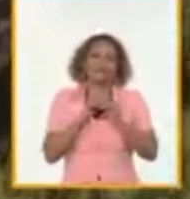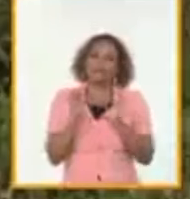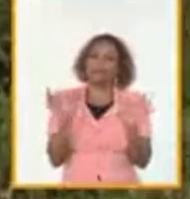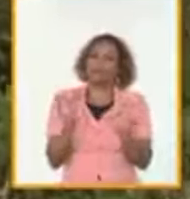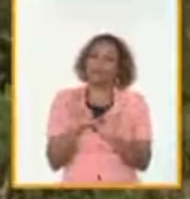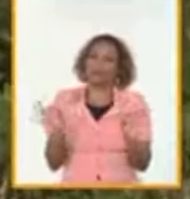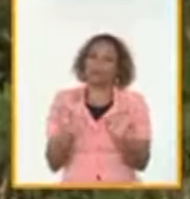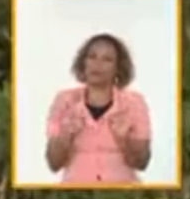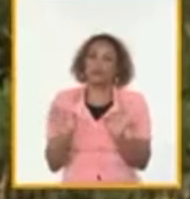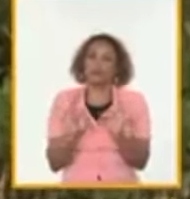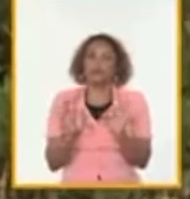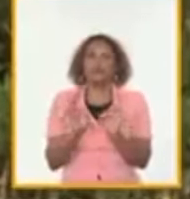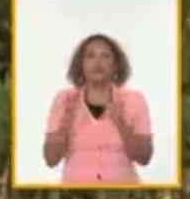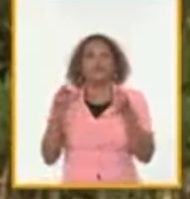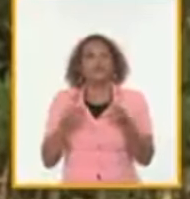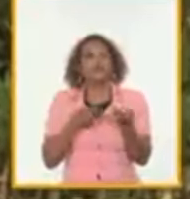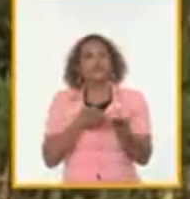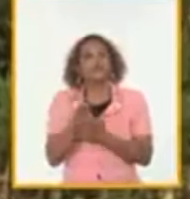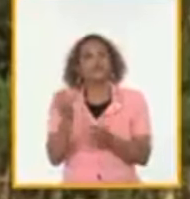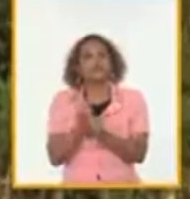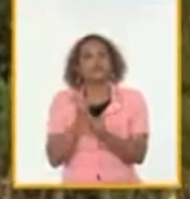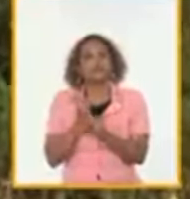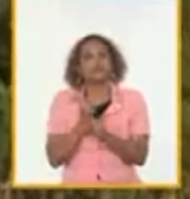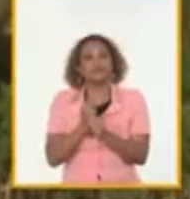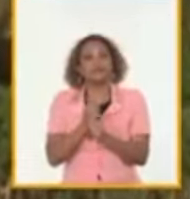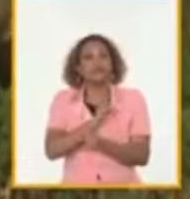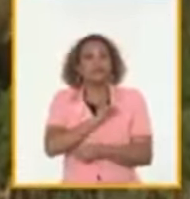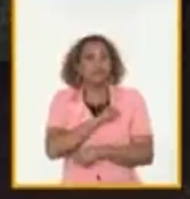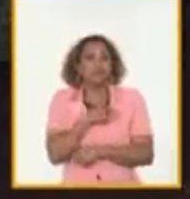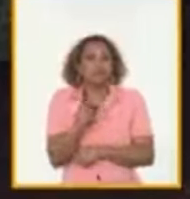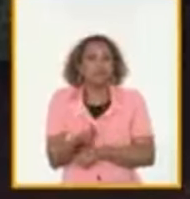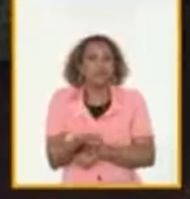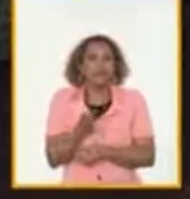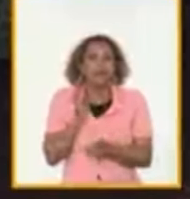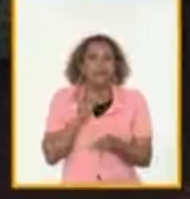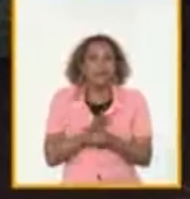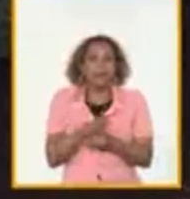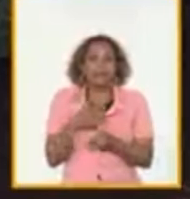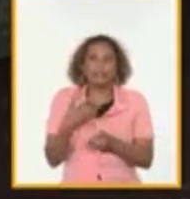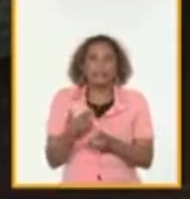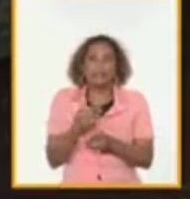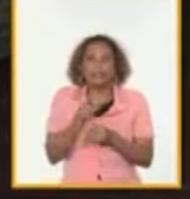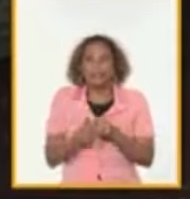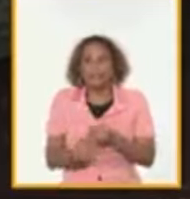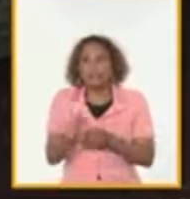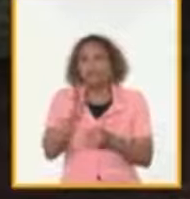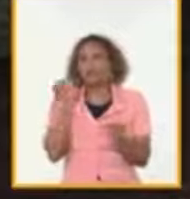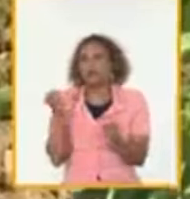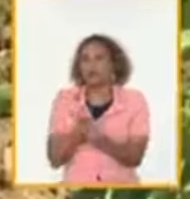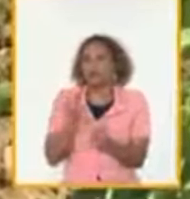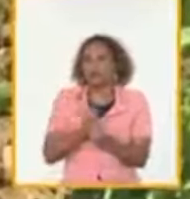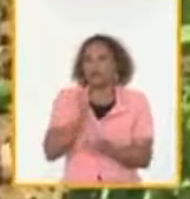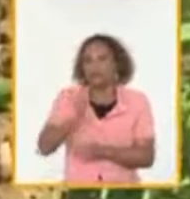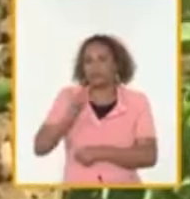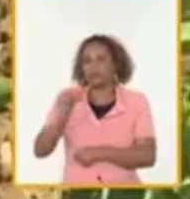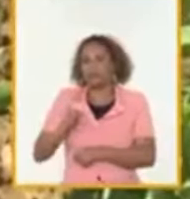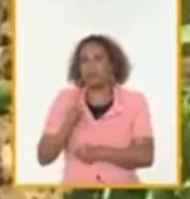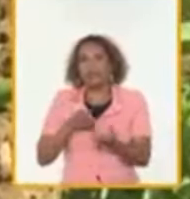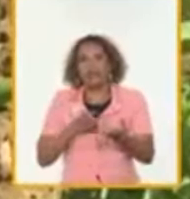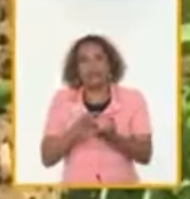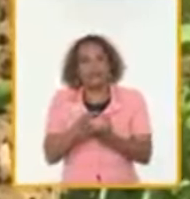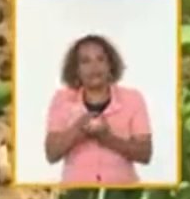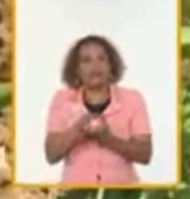necesidad y lo que estamos pretendiendo a partir de la de la del de los trabajadores de mantener